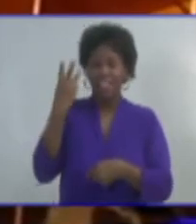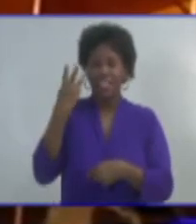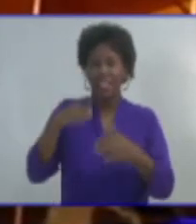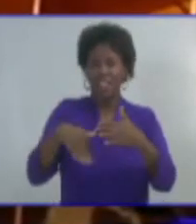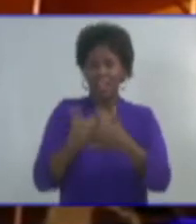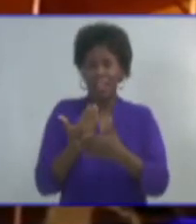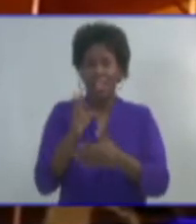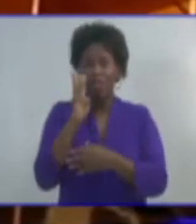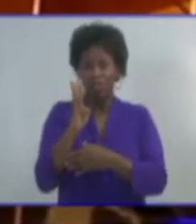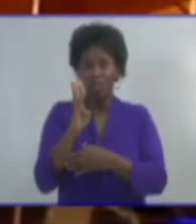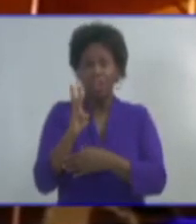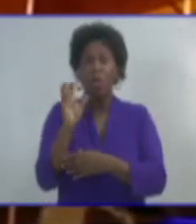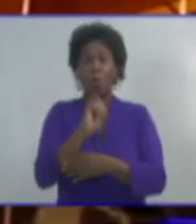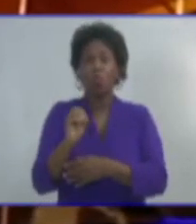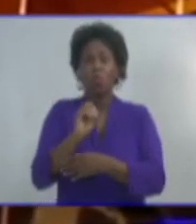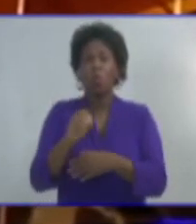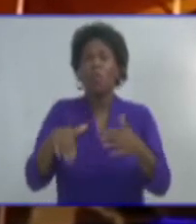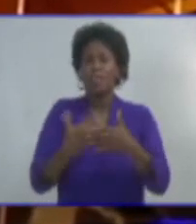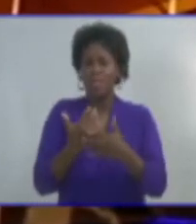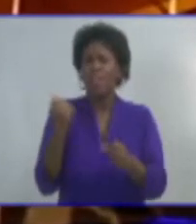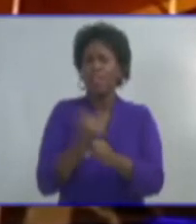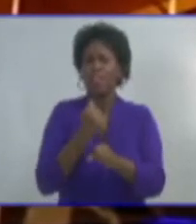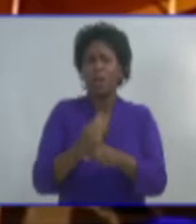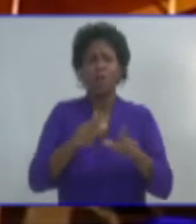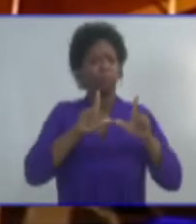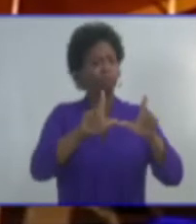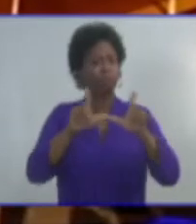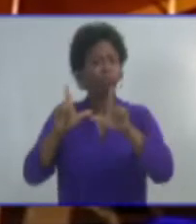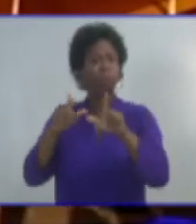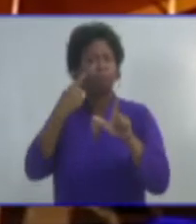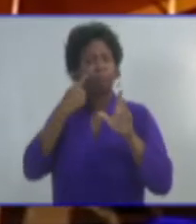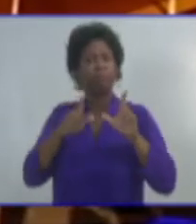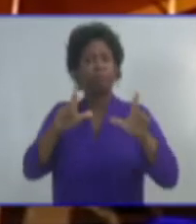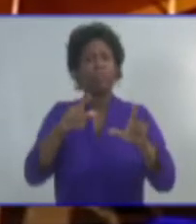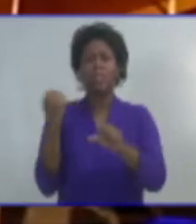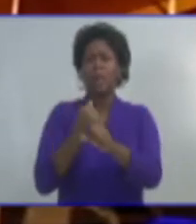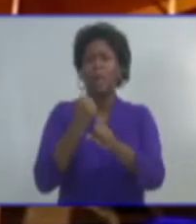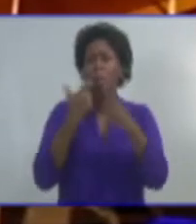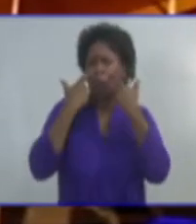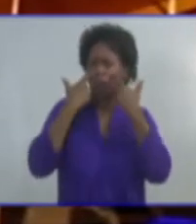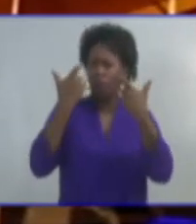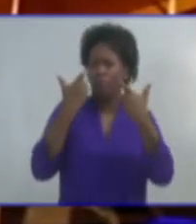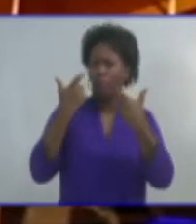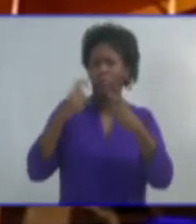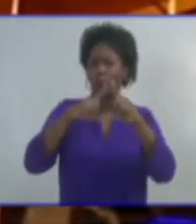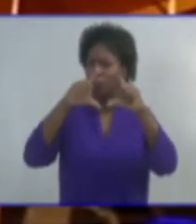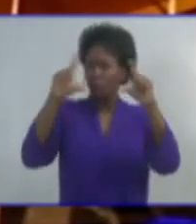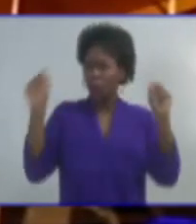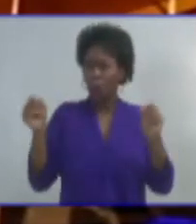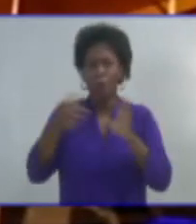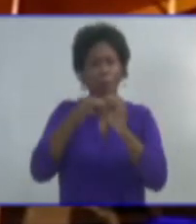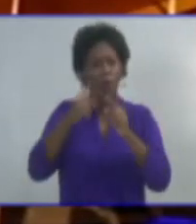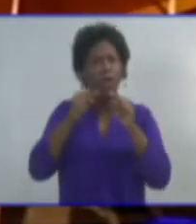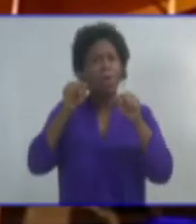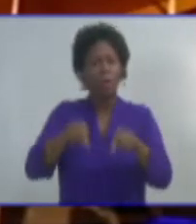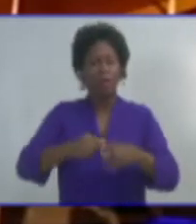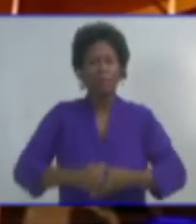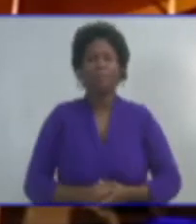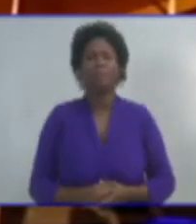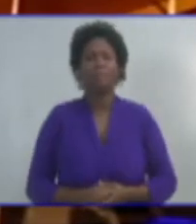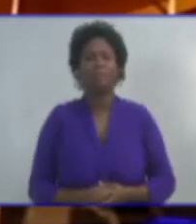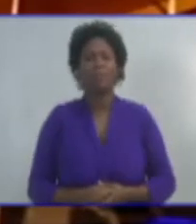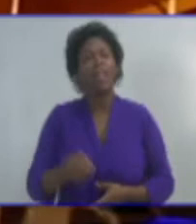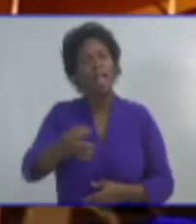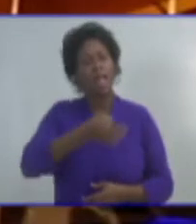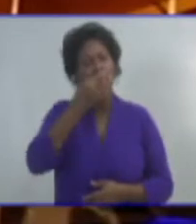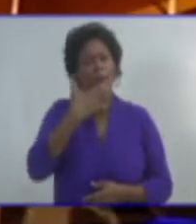día con actos de reconocimiento a los más destacados en diferentes puntos de la geografía provincial. Esto lo tiene en